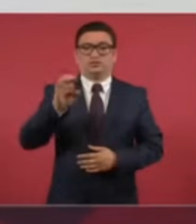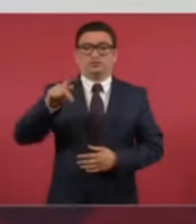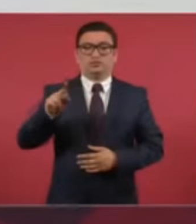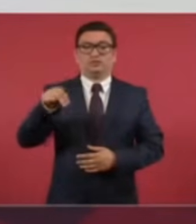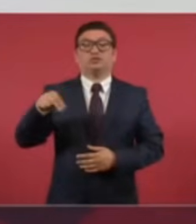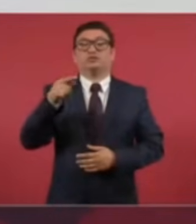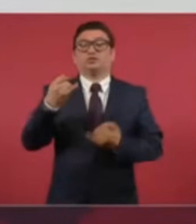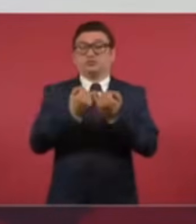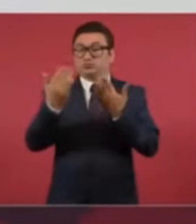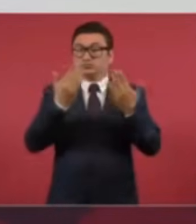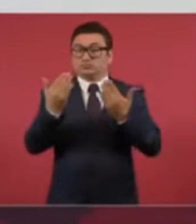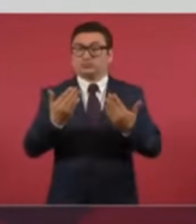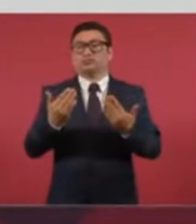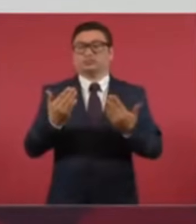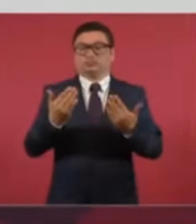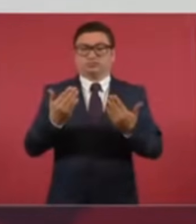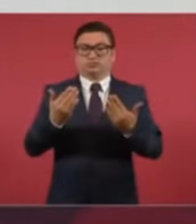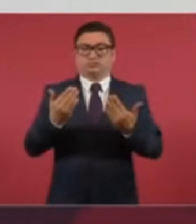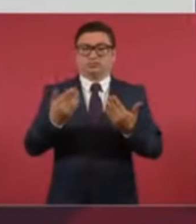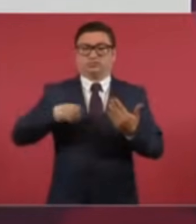pues nos quedan más de 2 puntos